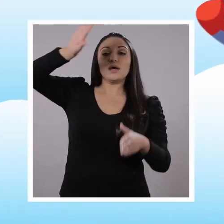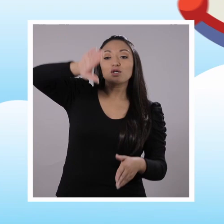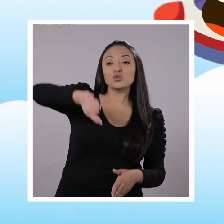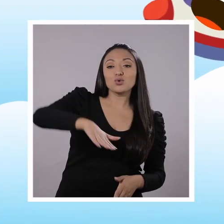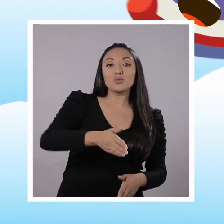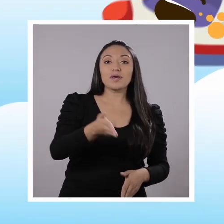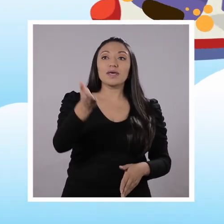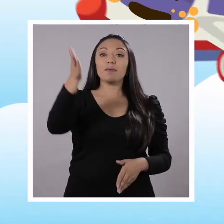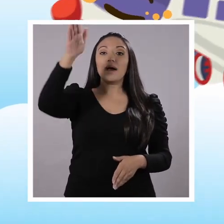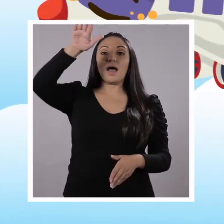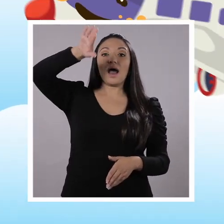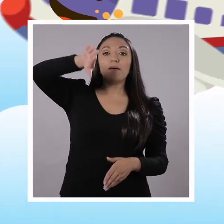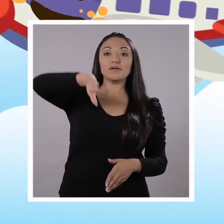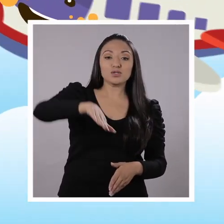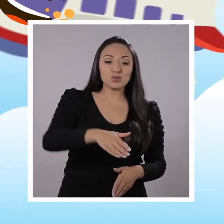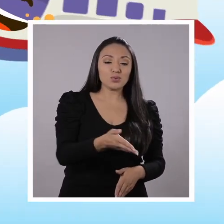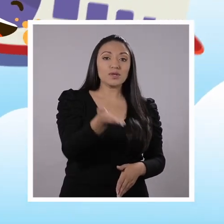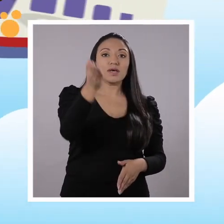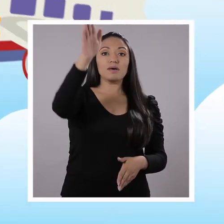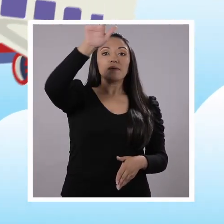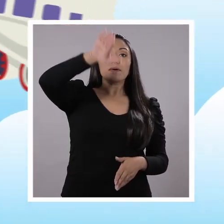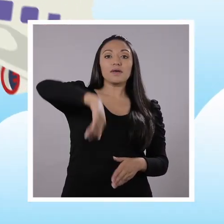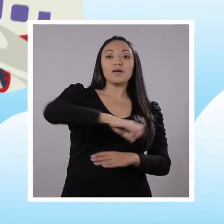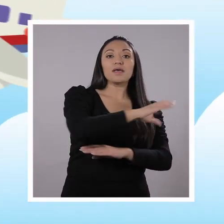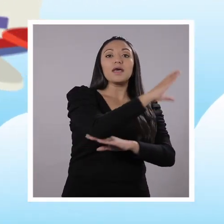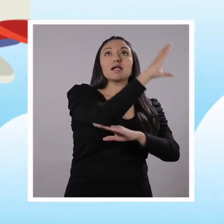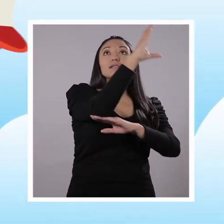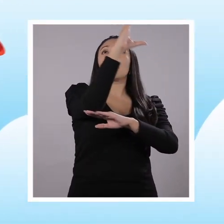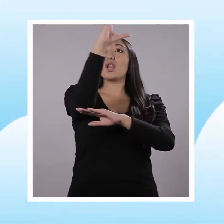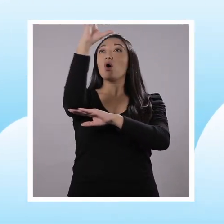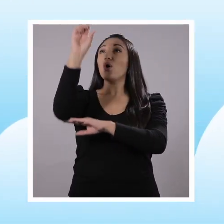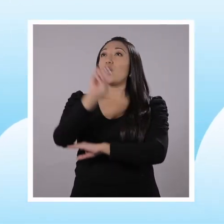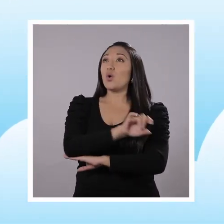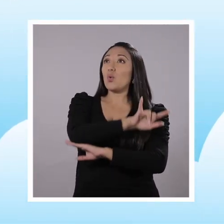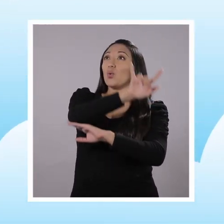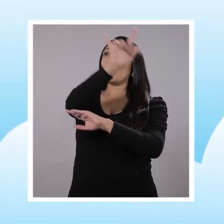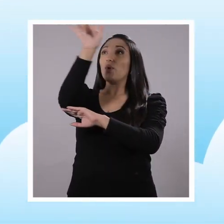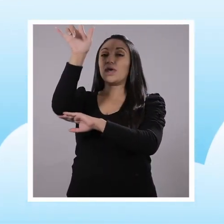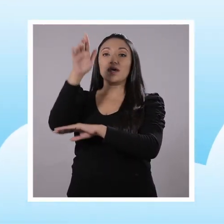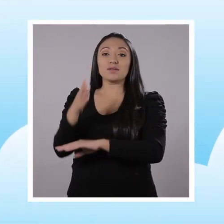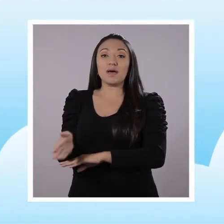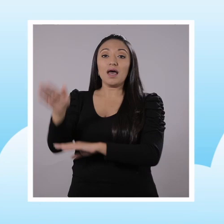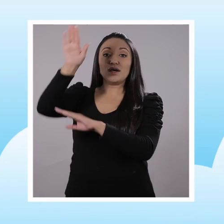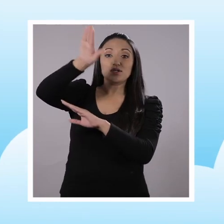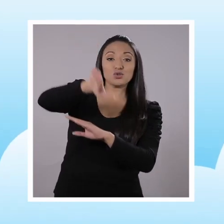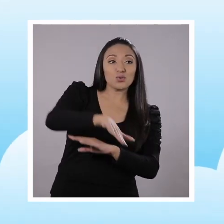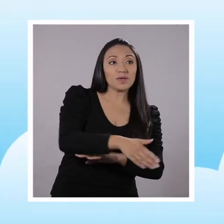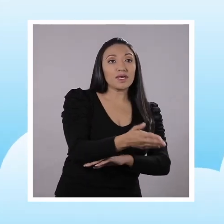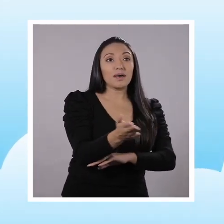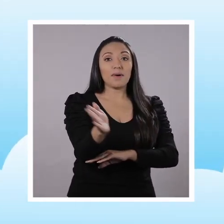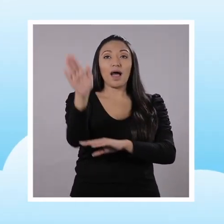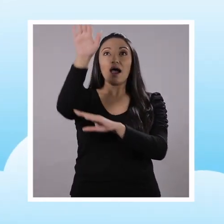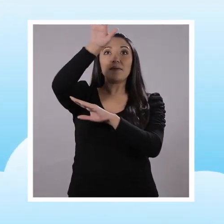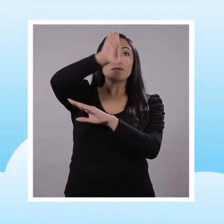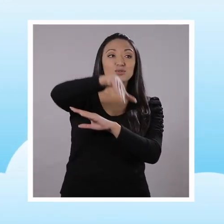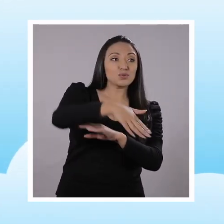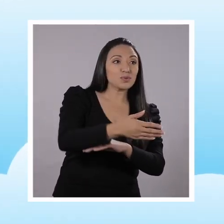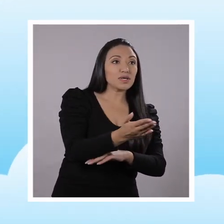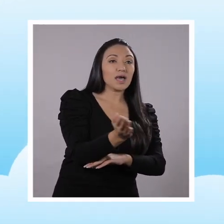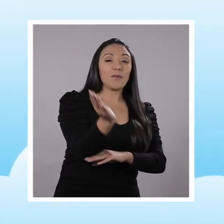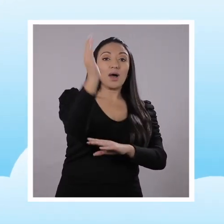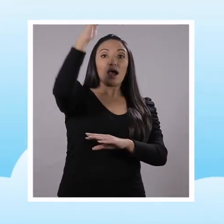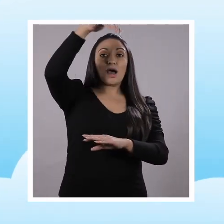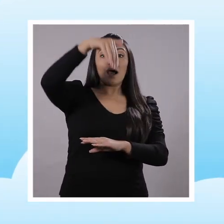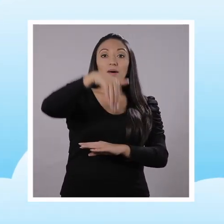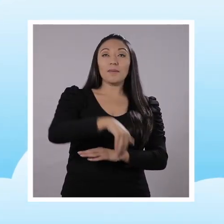Y subía y bajaba, subía y bajaba, y al cielo quería llegar. Y subía y bajaba, y subía